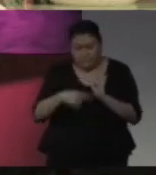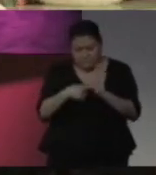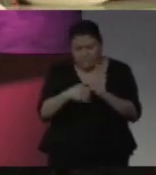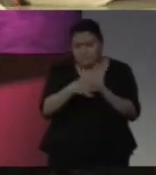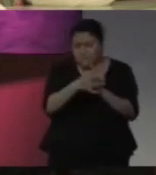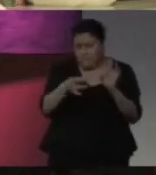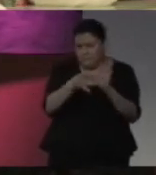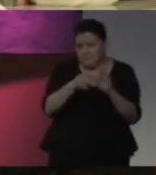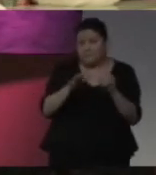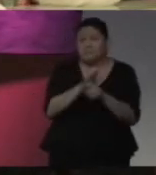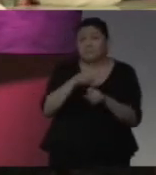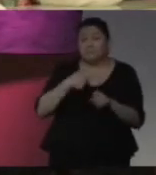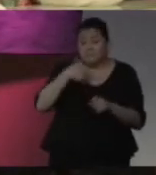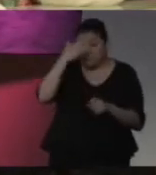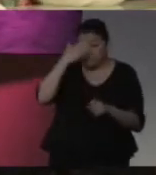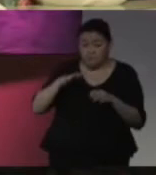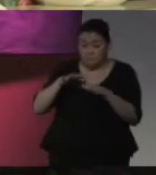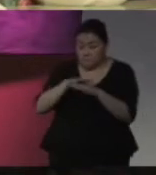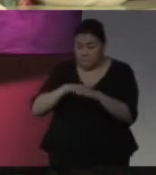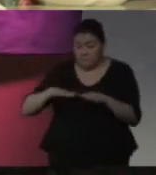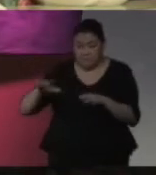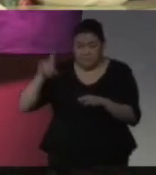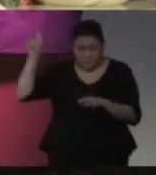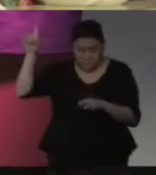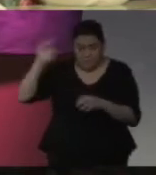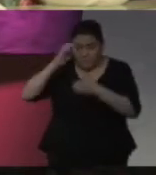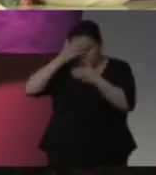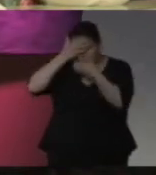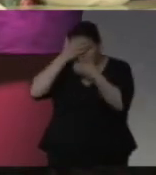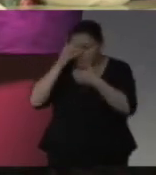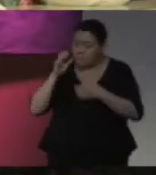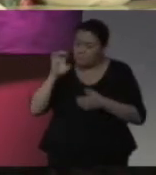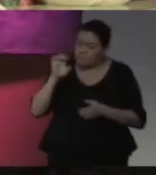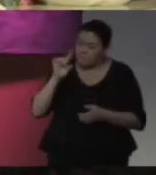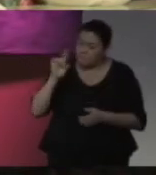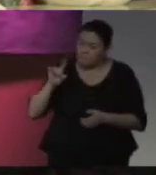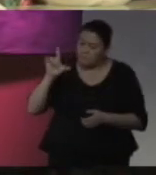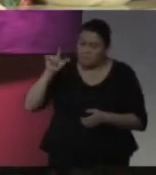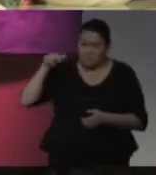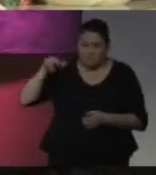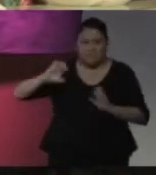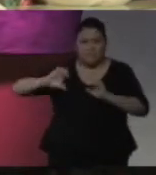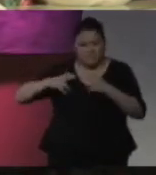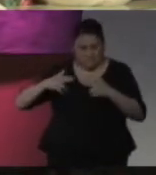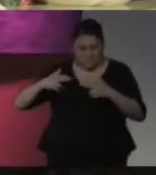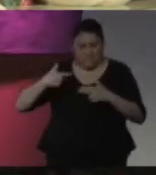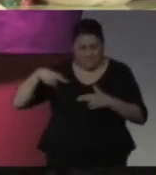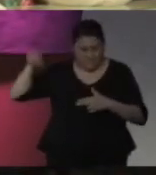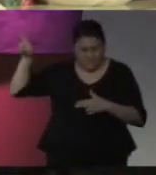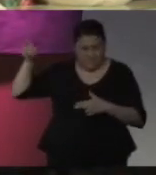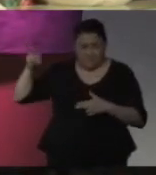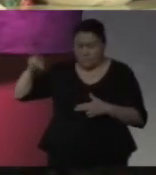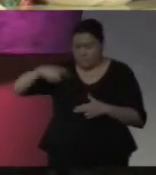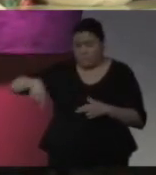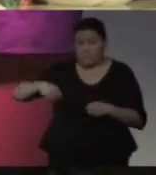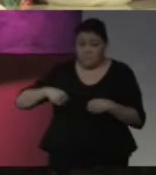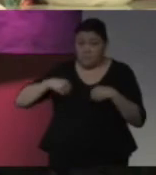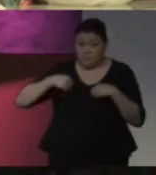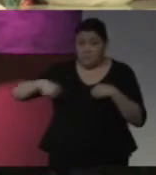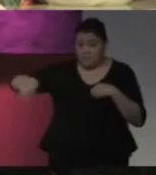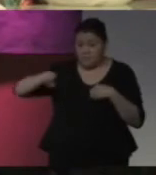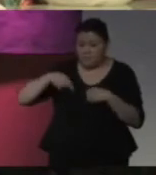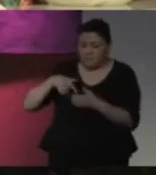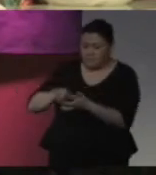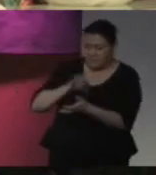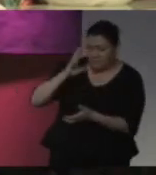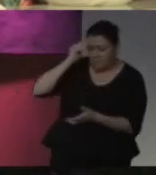tomarlos de la comunidad de los zapatistas. ¿Por qué? Porque los zapatistas lo están viviendo. Las mujeres